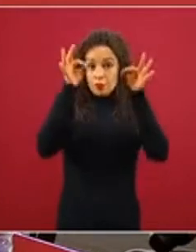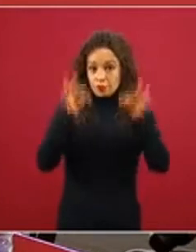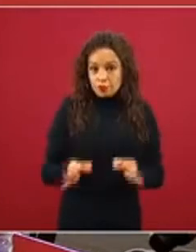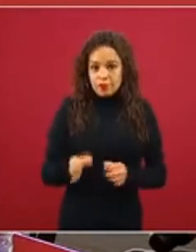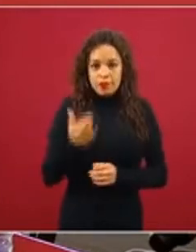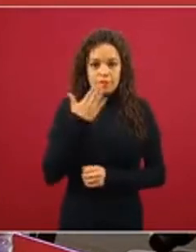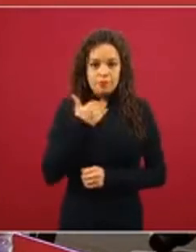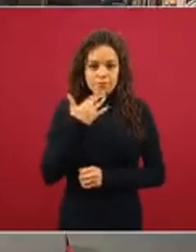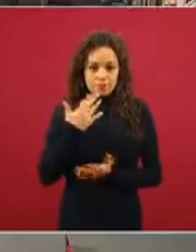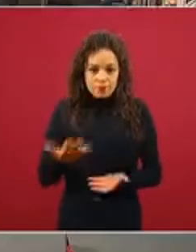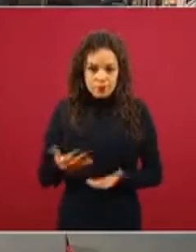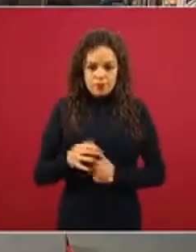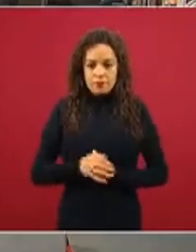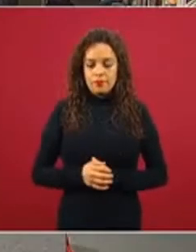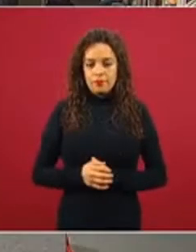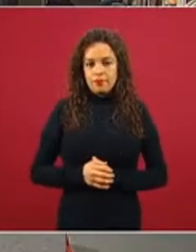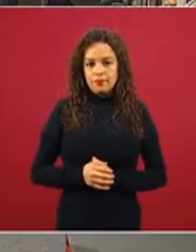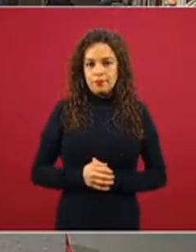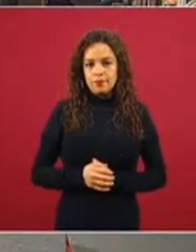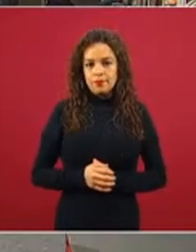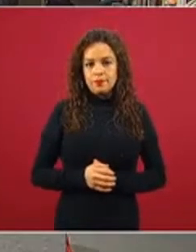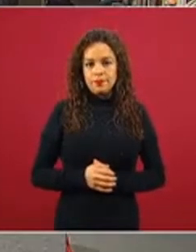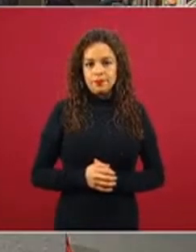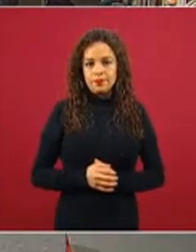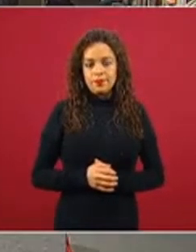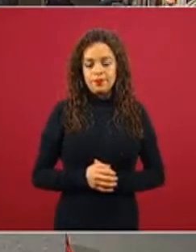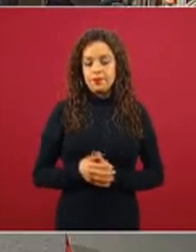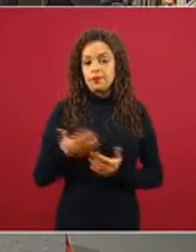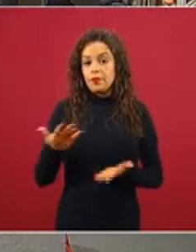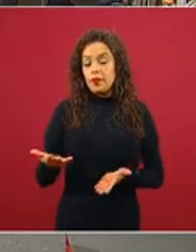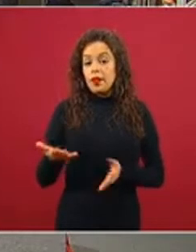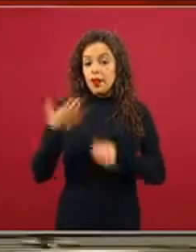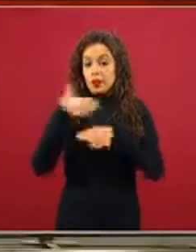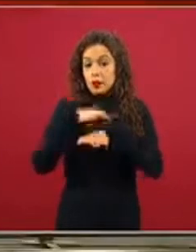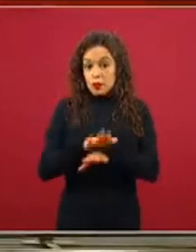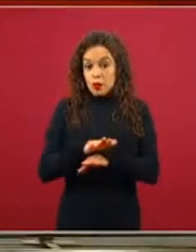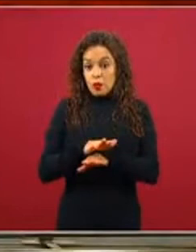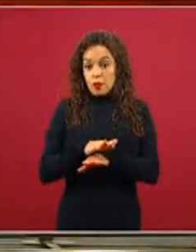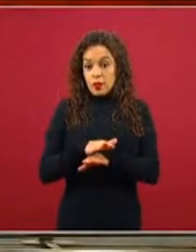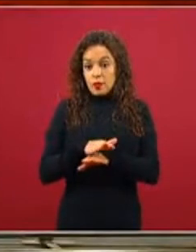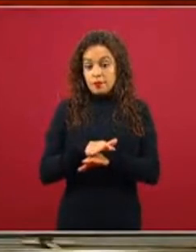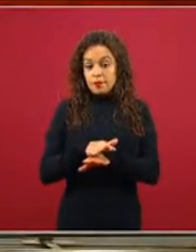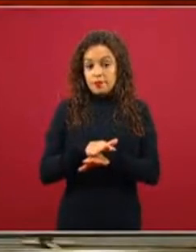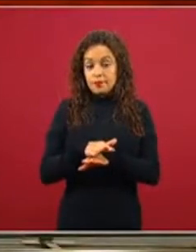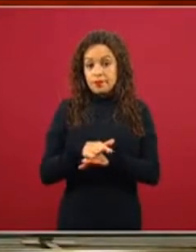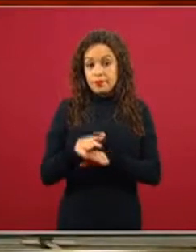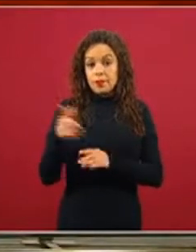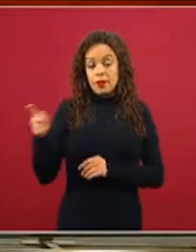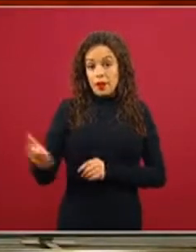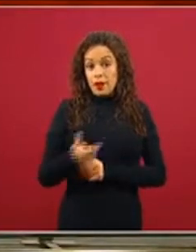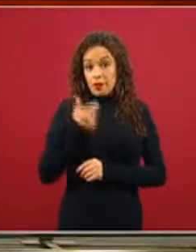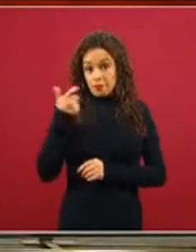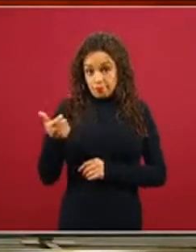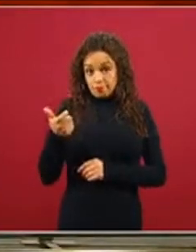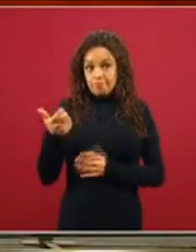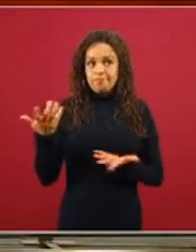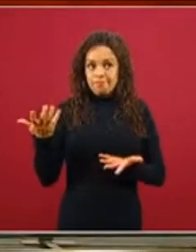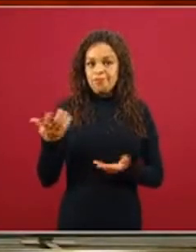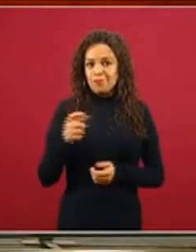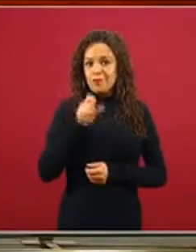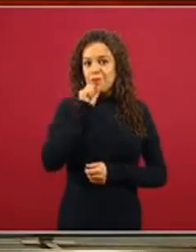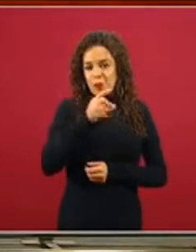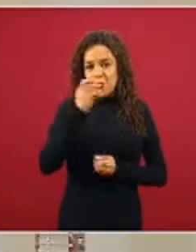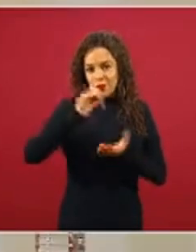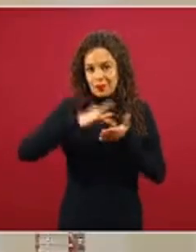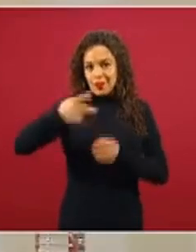social, por ejemplo. Entonces, eso es. Respecto a los recursos, también me gusta su pregunta, porque nos ayuda a recordar a